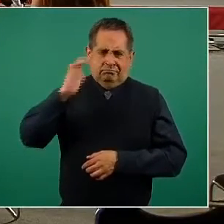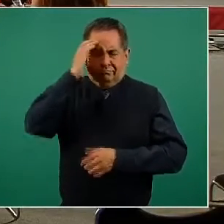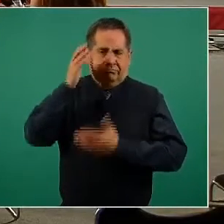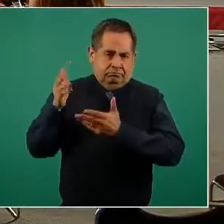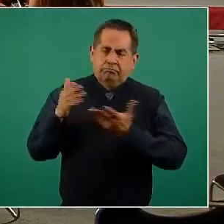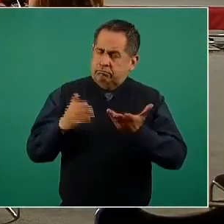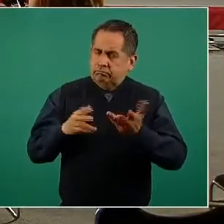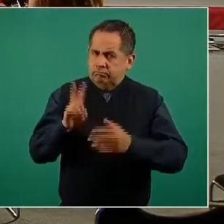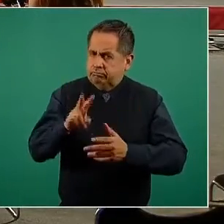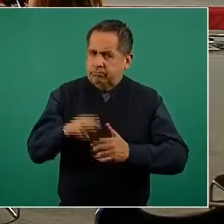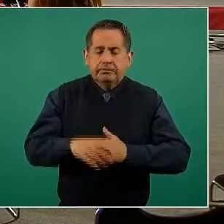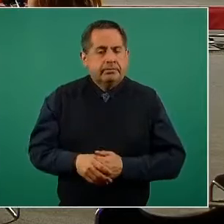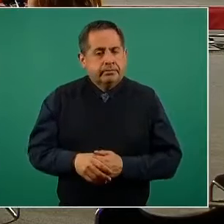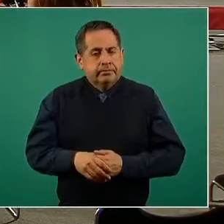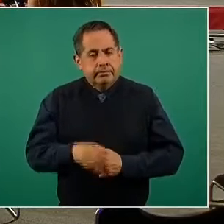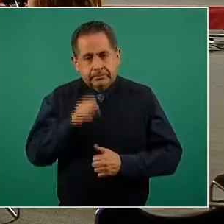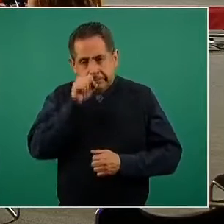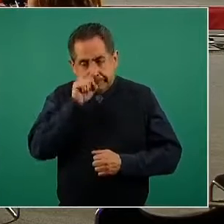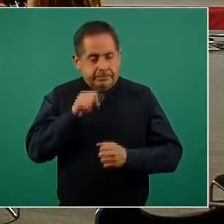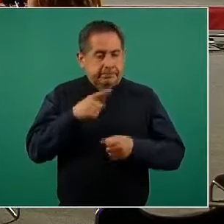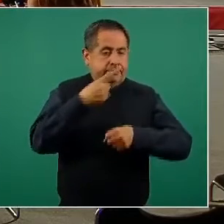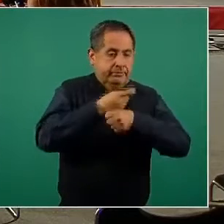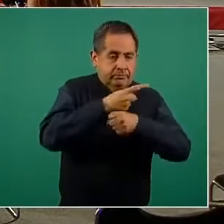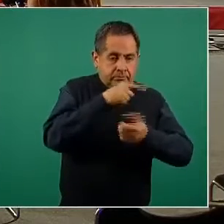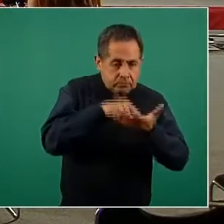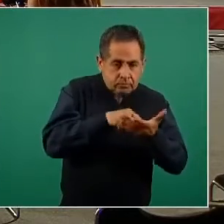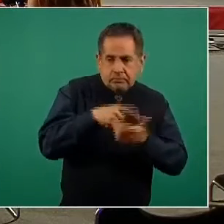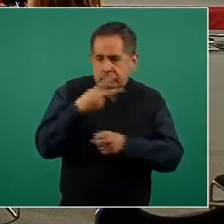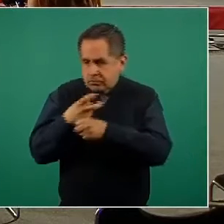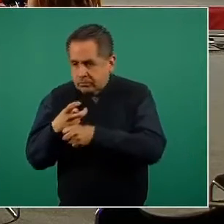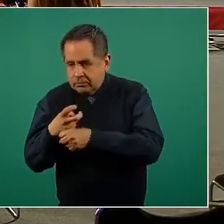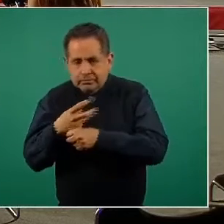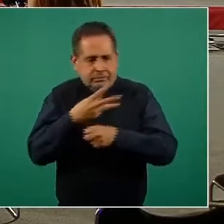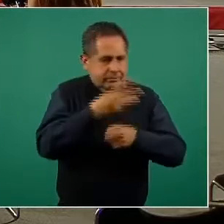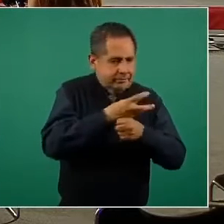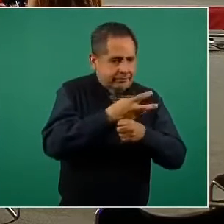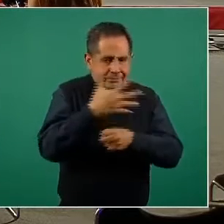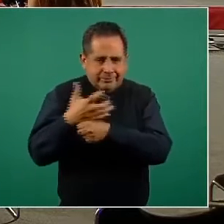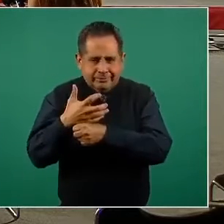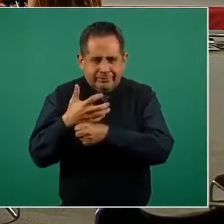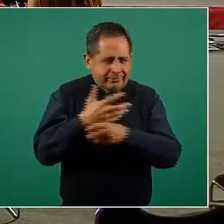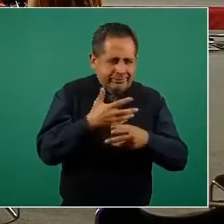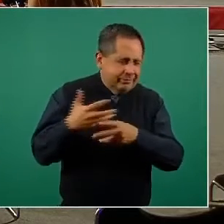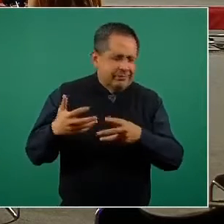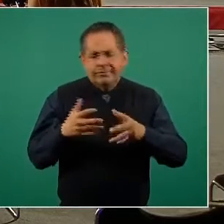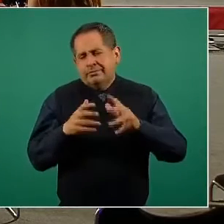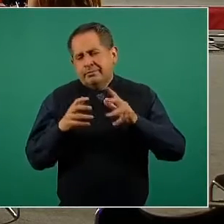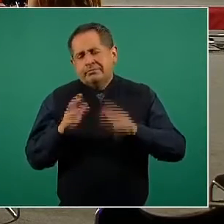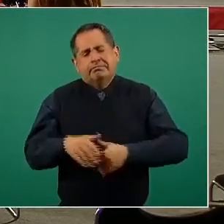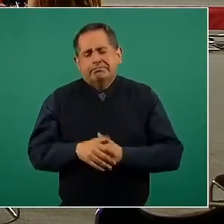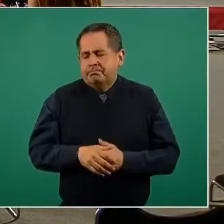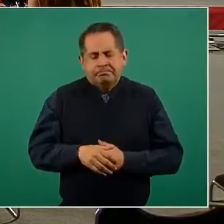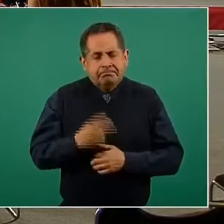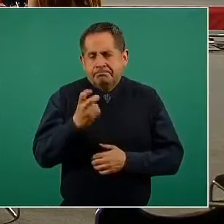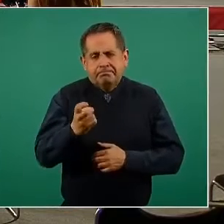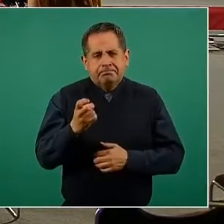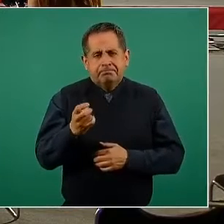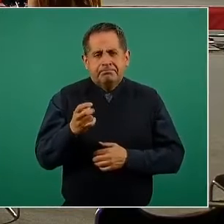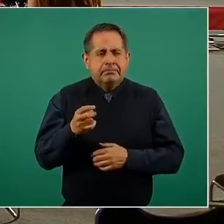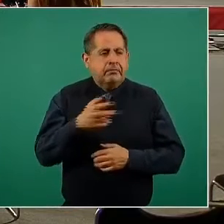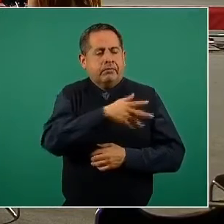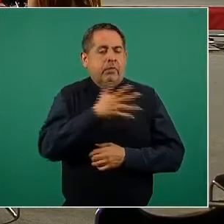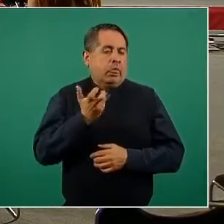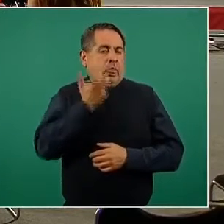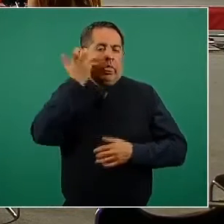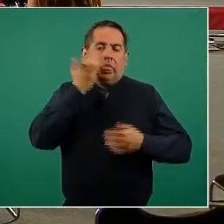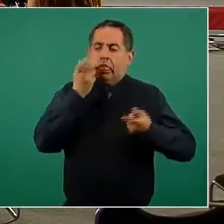Esta idea de si estamos en primer lugar, segundo lugar, tercer lugar, quinto lugar, séptimo, octavo, noveno y décimo, ha sido ampliamente